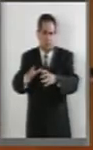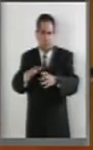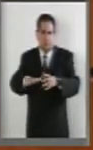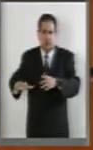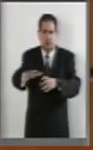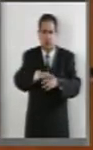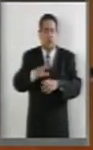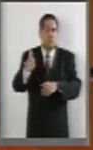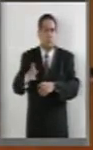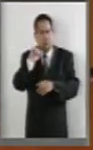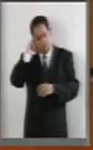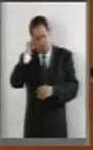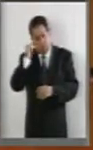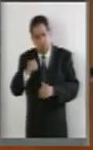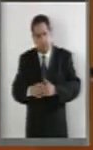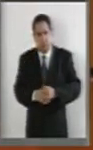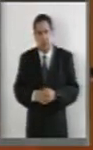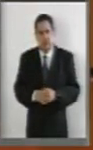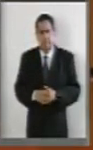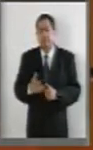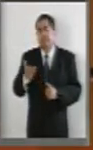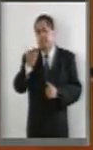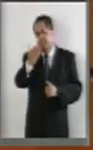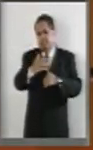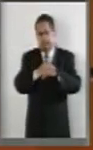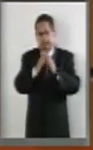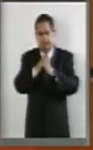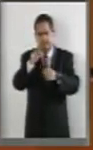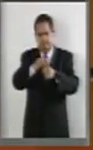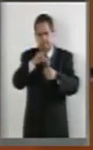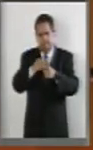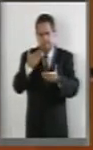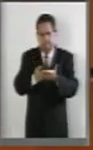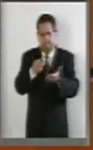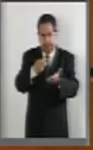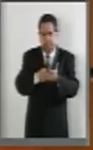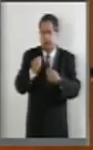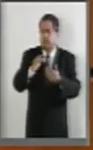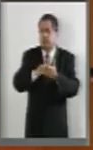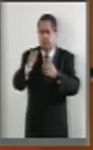pueblos originarios. Pido pues su voto a favor del presente dictamen.